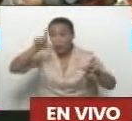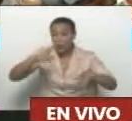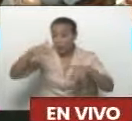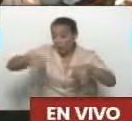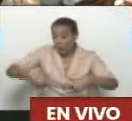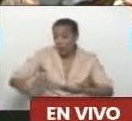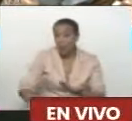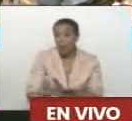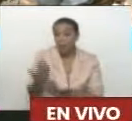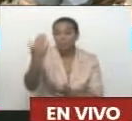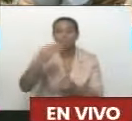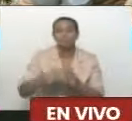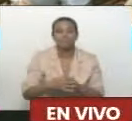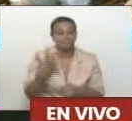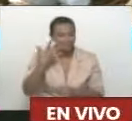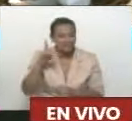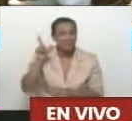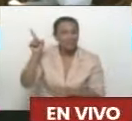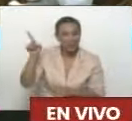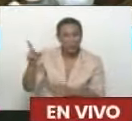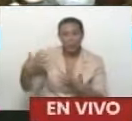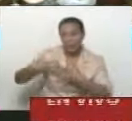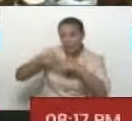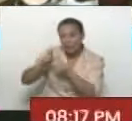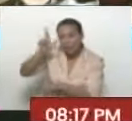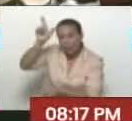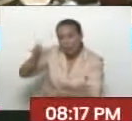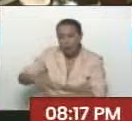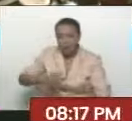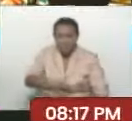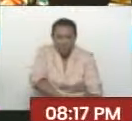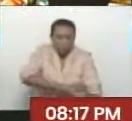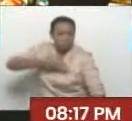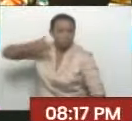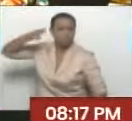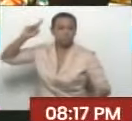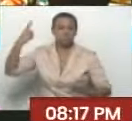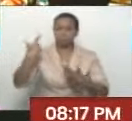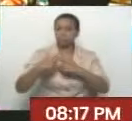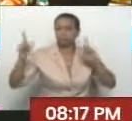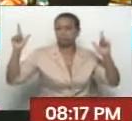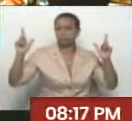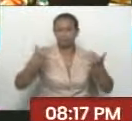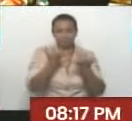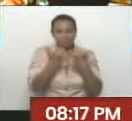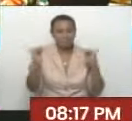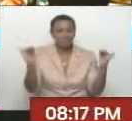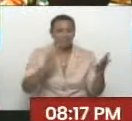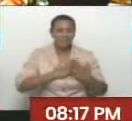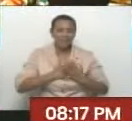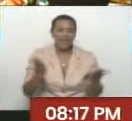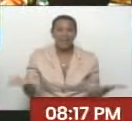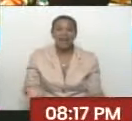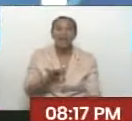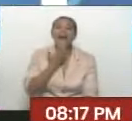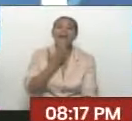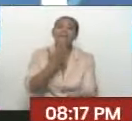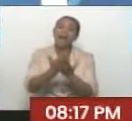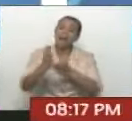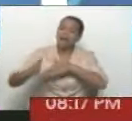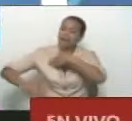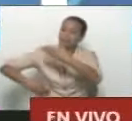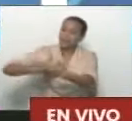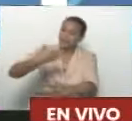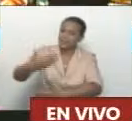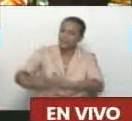venezolanos que nos dio este ser humano para nuestra independencia.